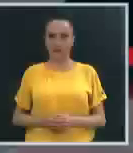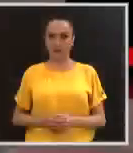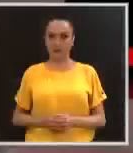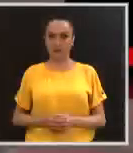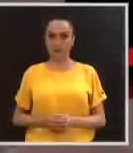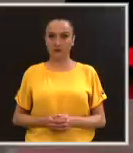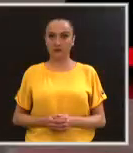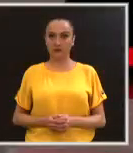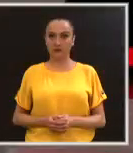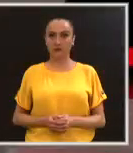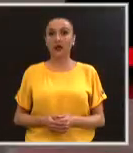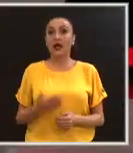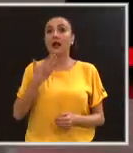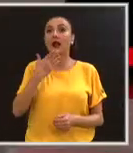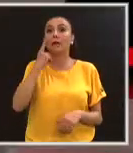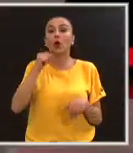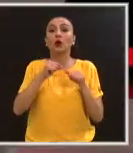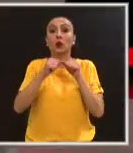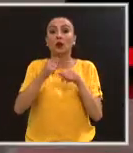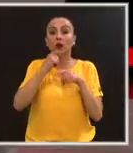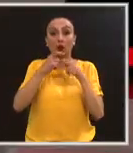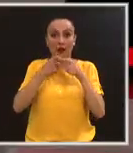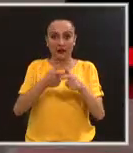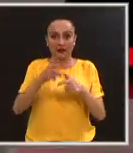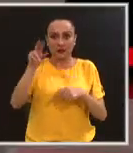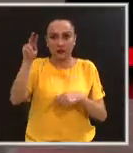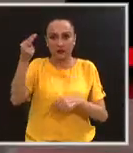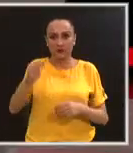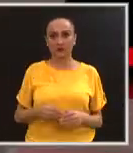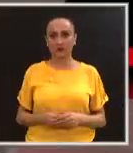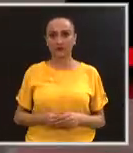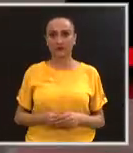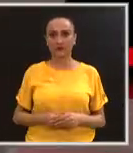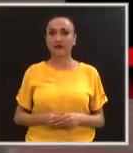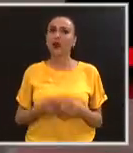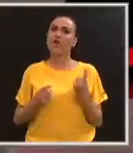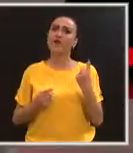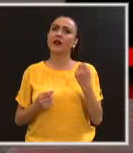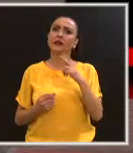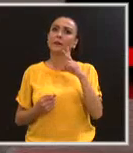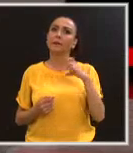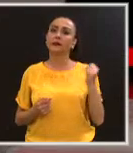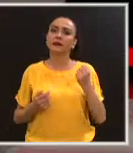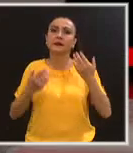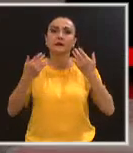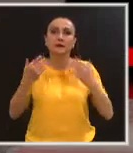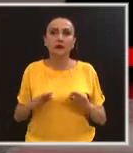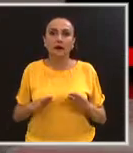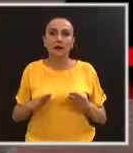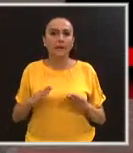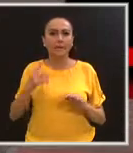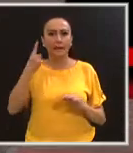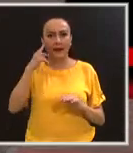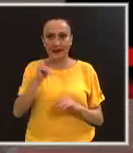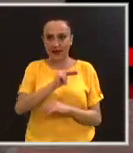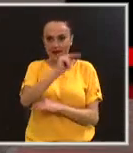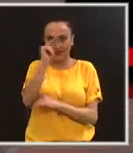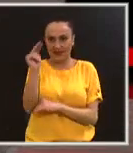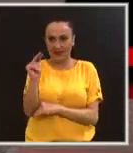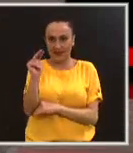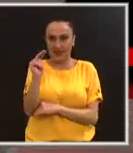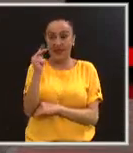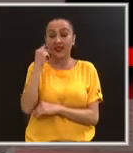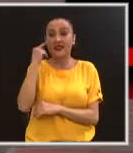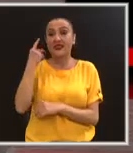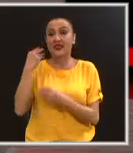deudas Gracias por continuar con extra noticias A falta de 3 meses ya para Navidad tiendas